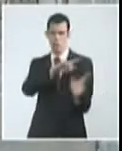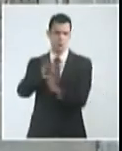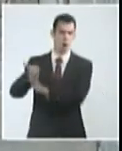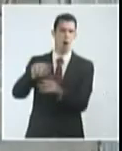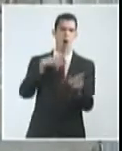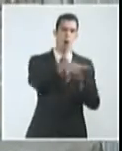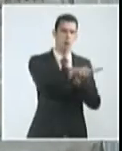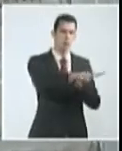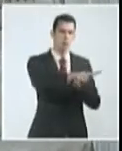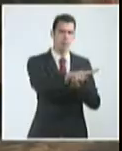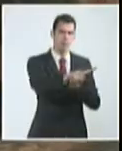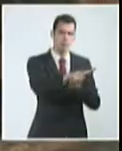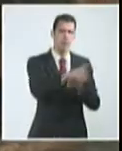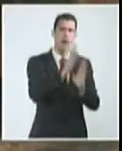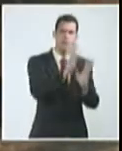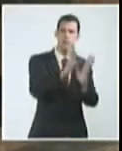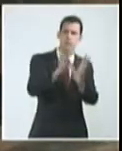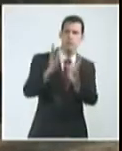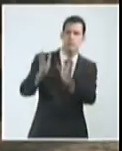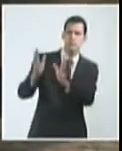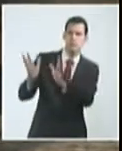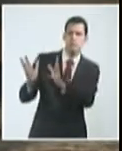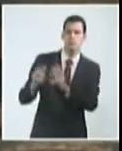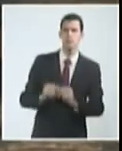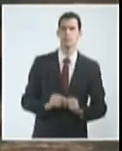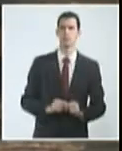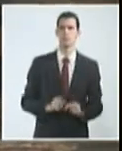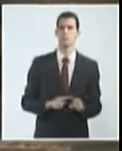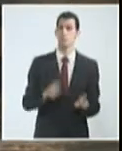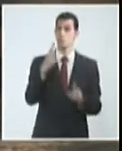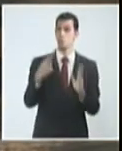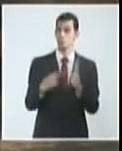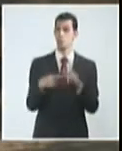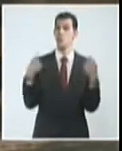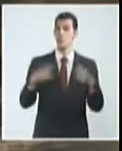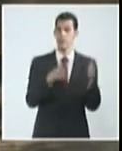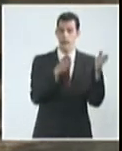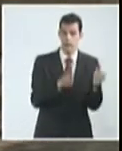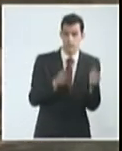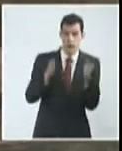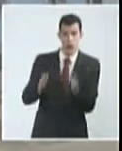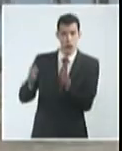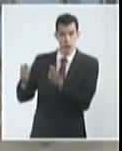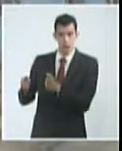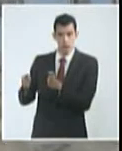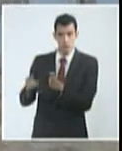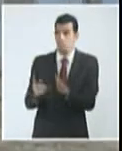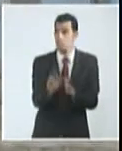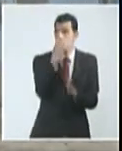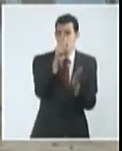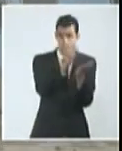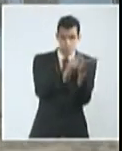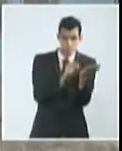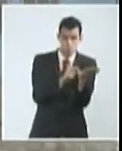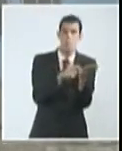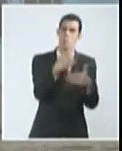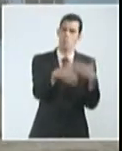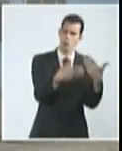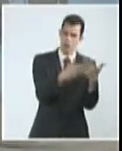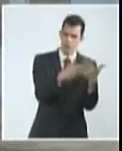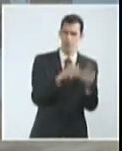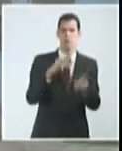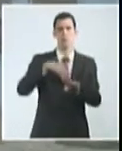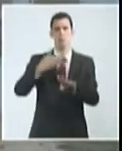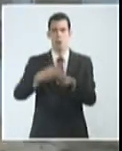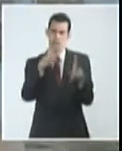son representantes del pueblo, porque entonces el pueblo participaría directamente y también indirectamente a través de la gestión del delegado, a través de la